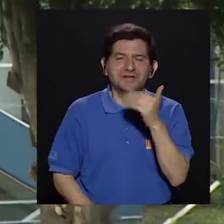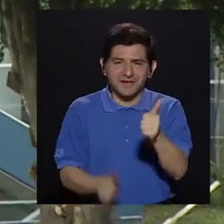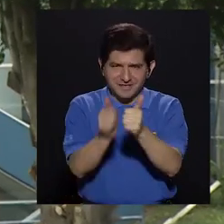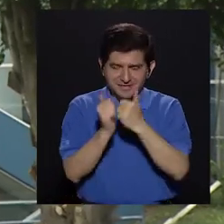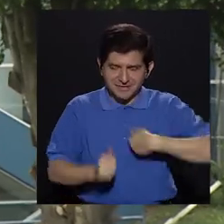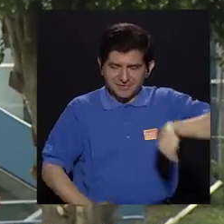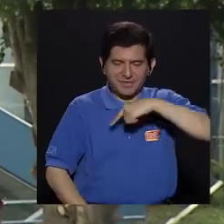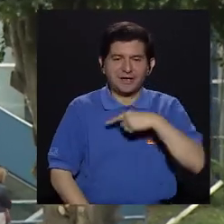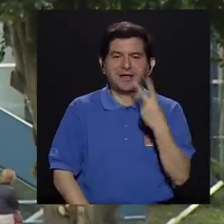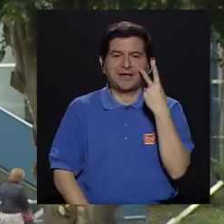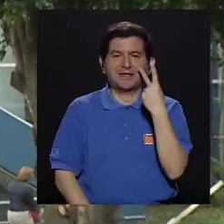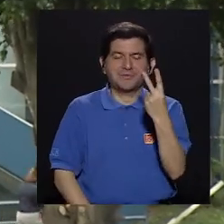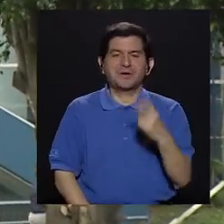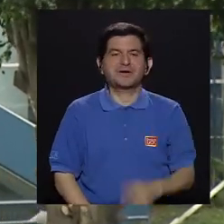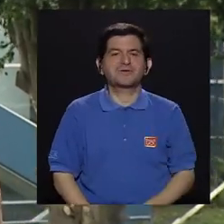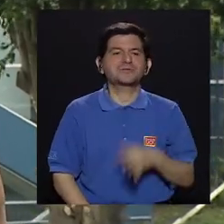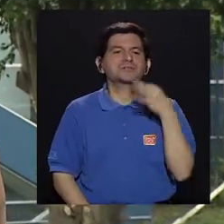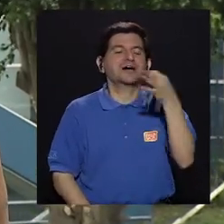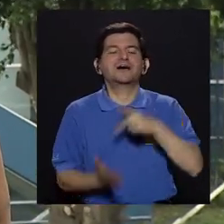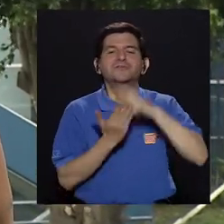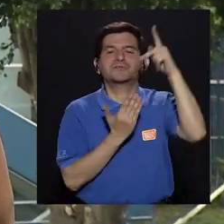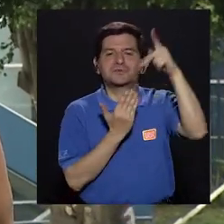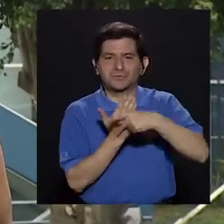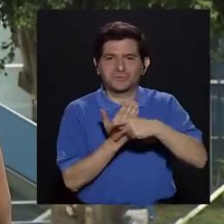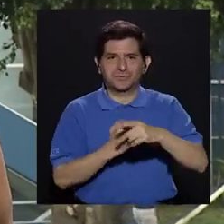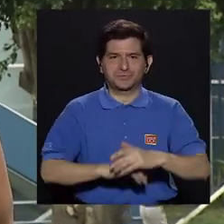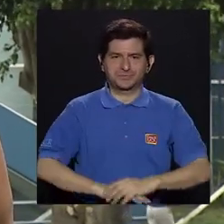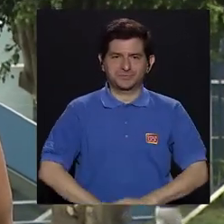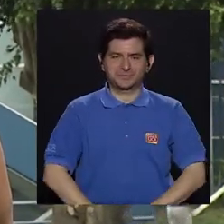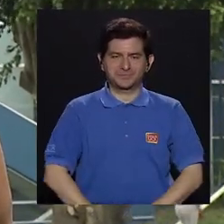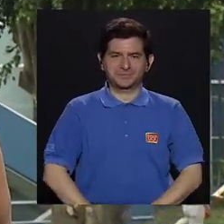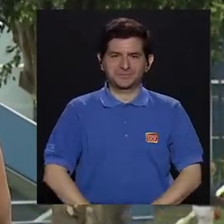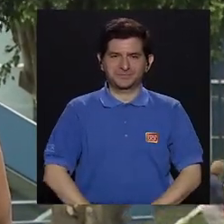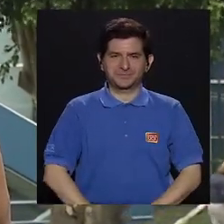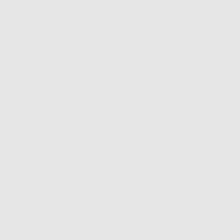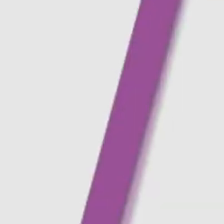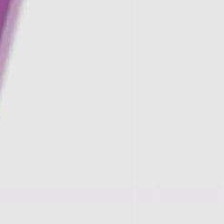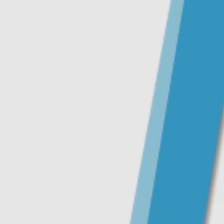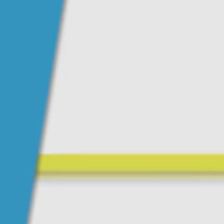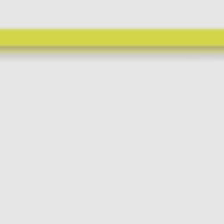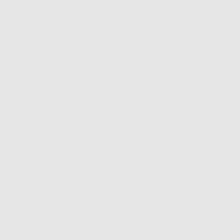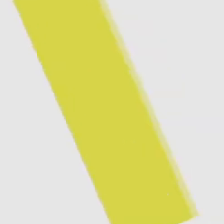Muchísimas gracias por acompañarnos y los esperamos en nuestra siguiente edición.